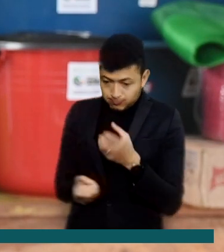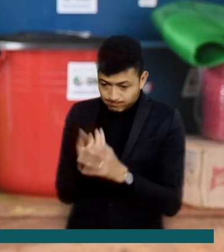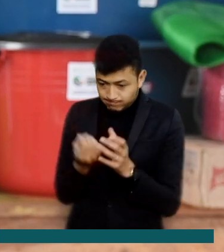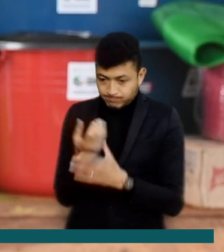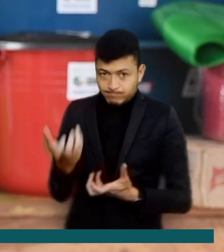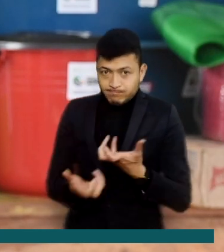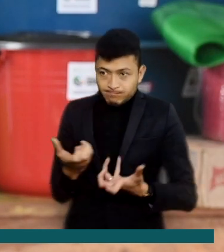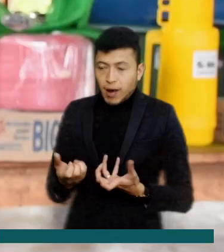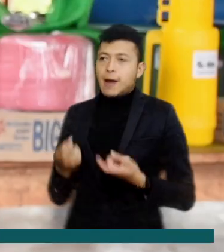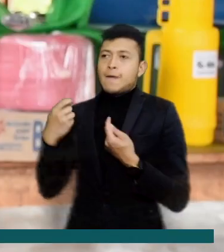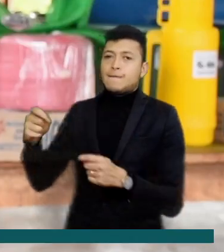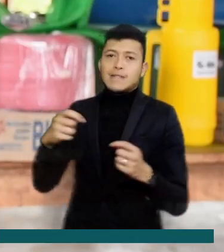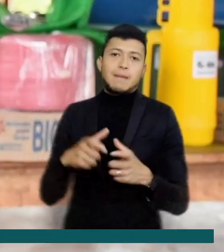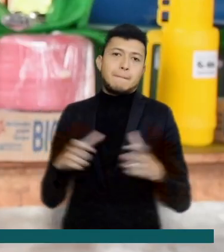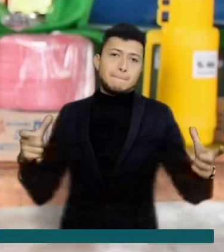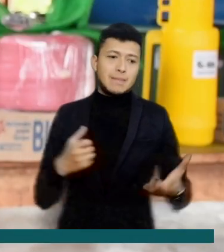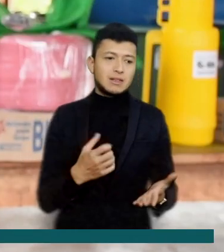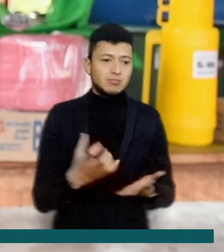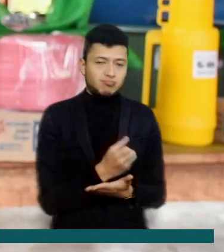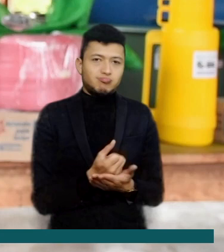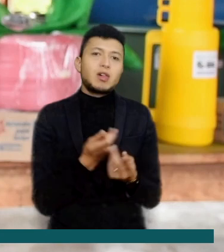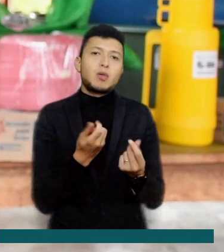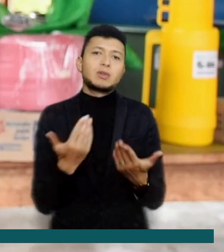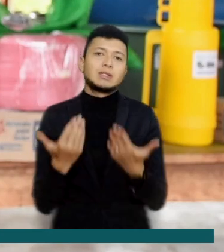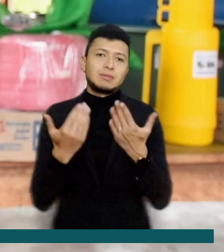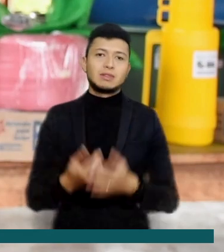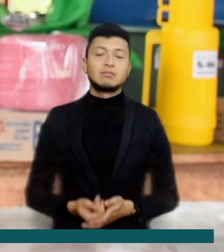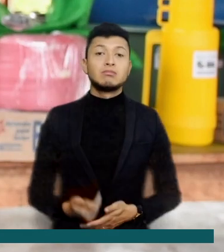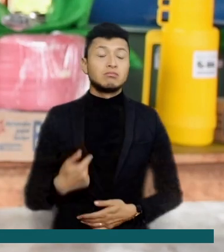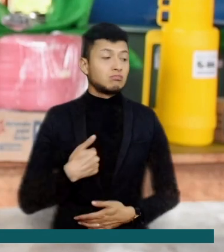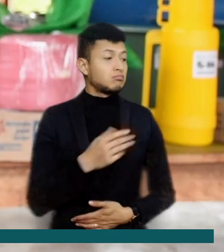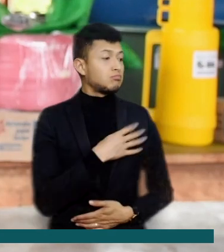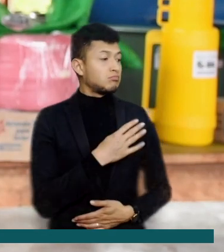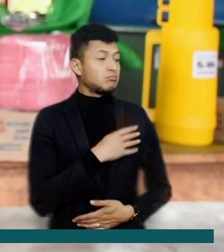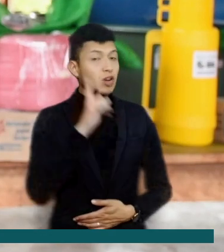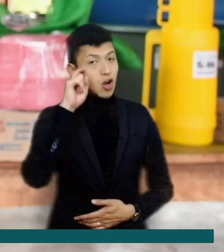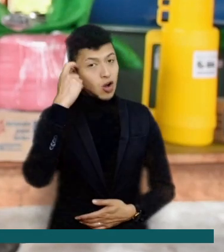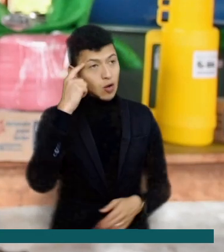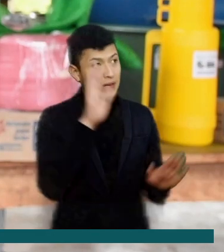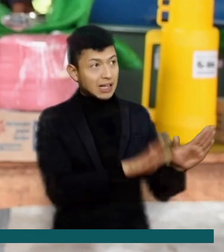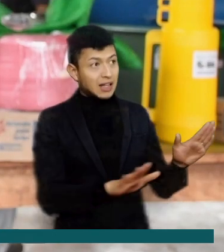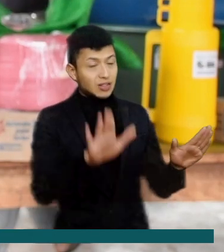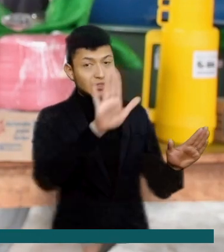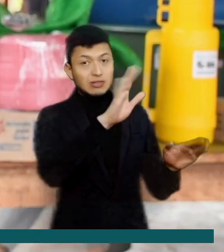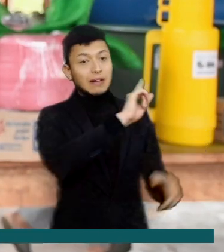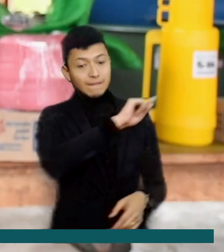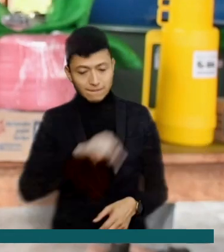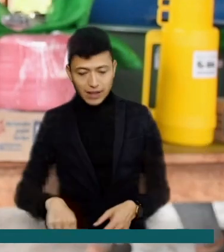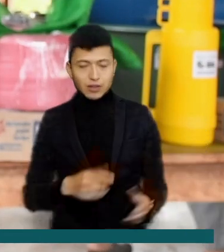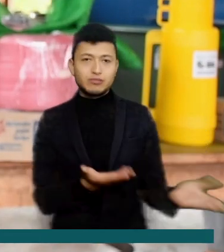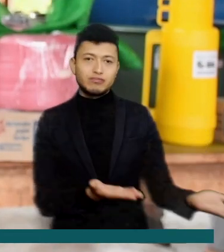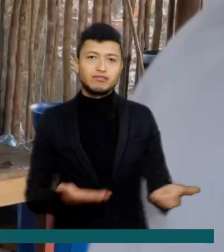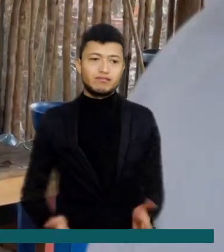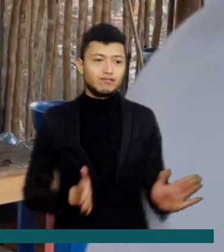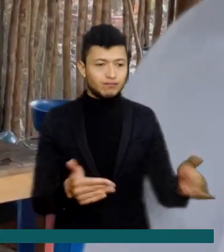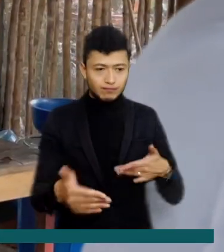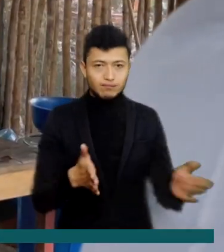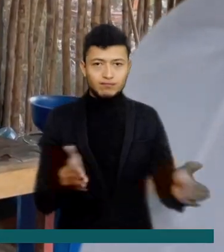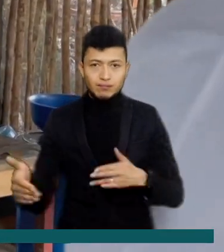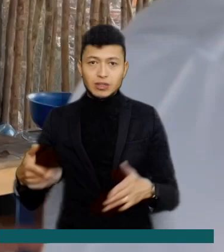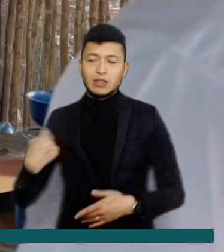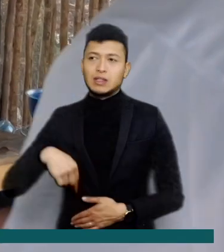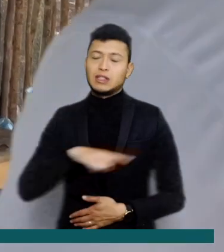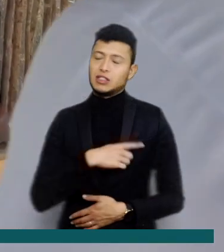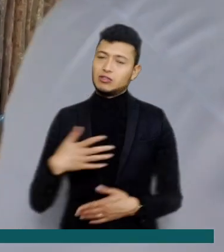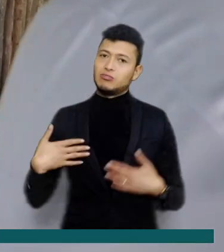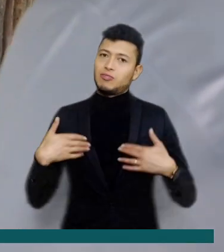económicamente. Estoy contenta porque el gobernador vino a entregar el kit para nosotros y todos